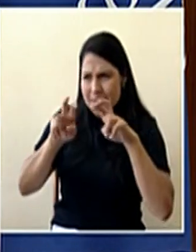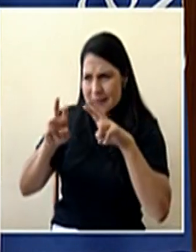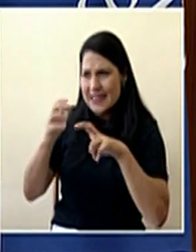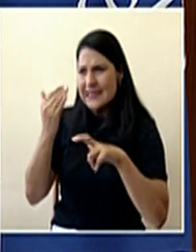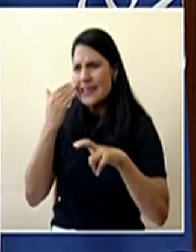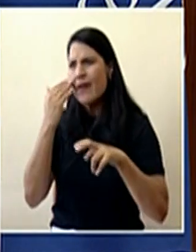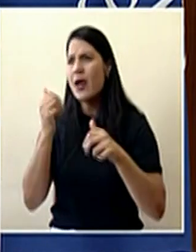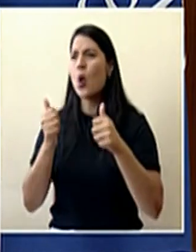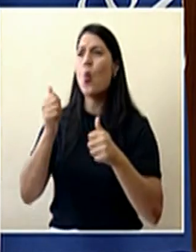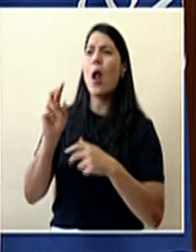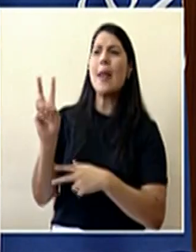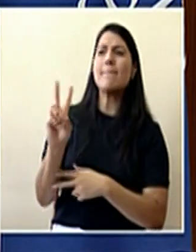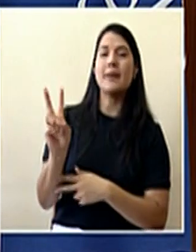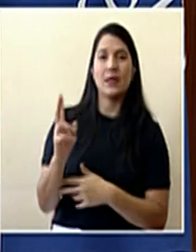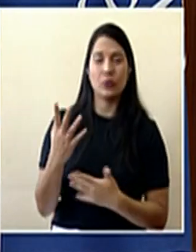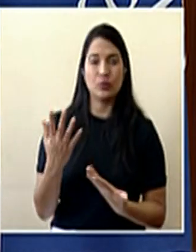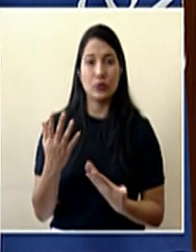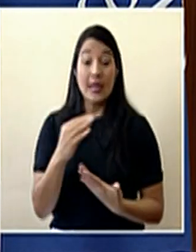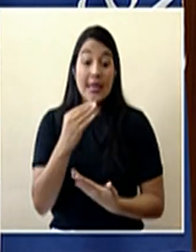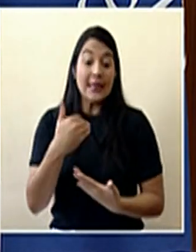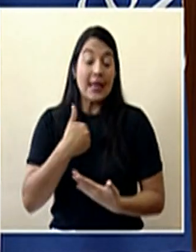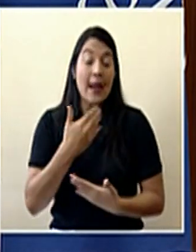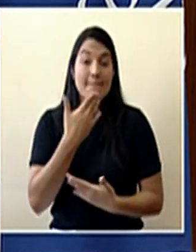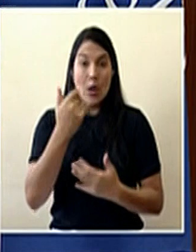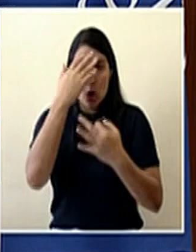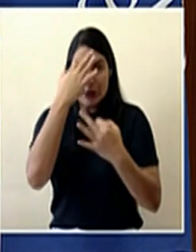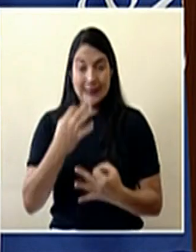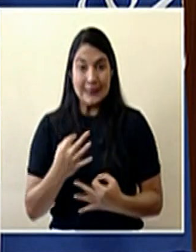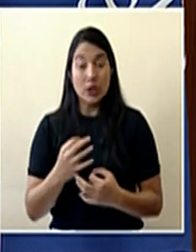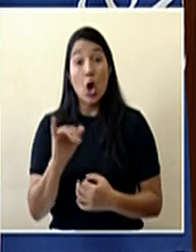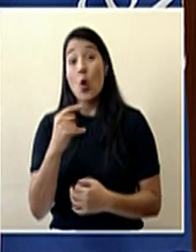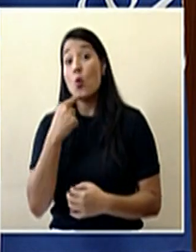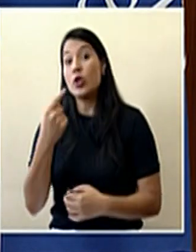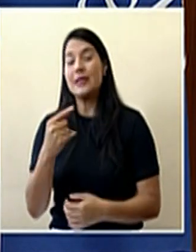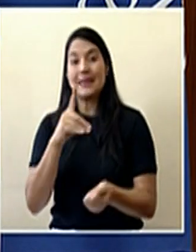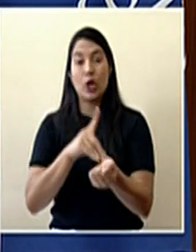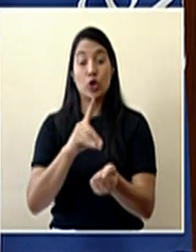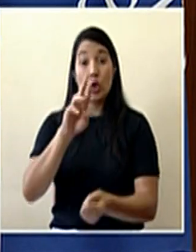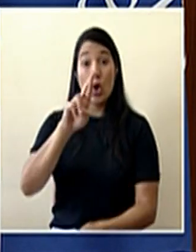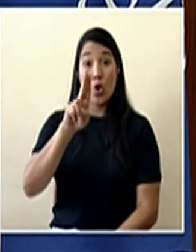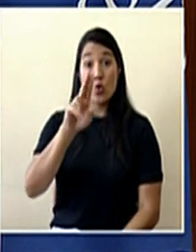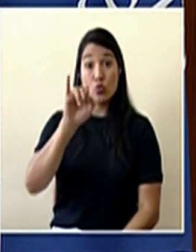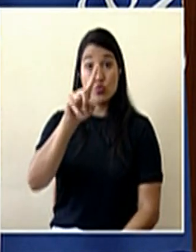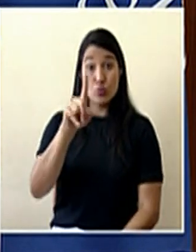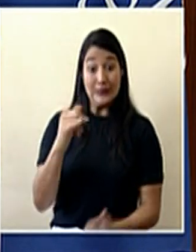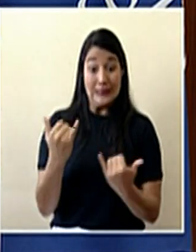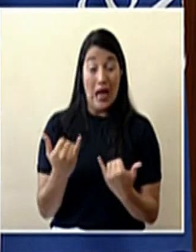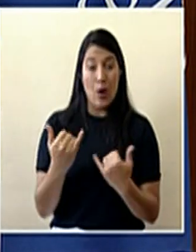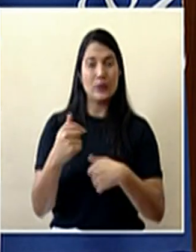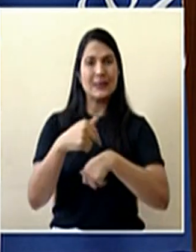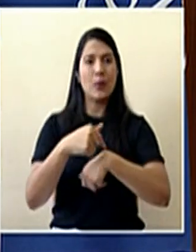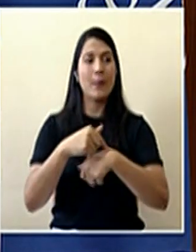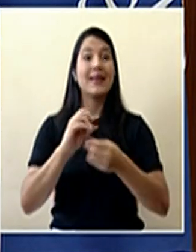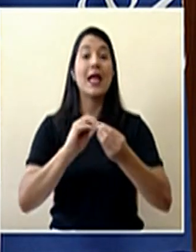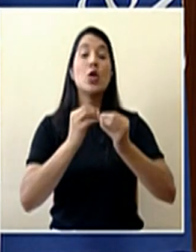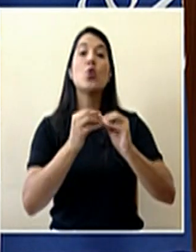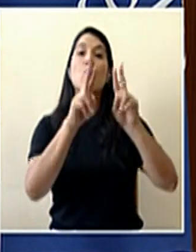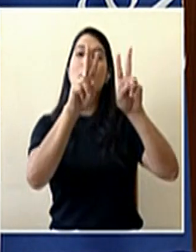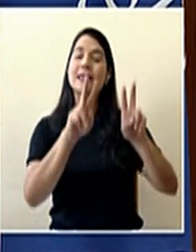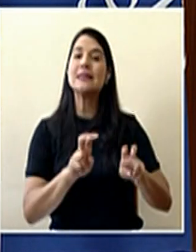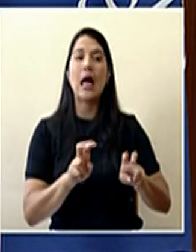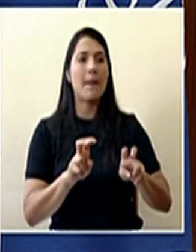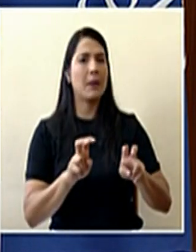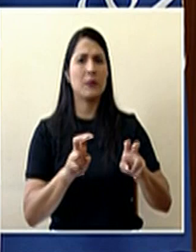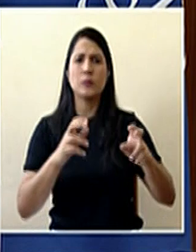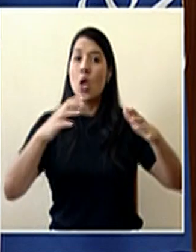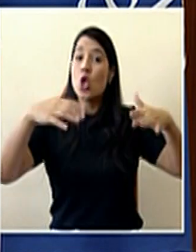diferentes partes del país y tomar las decisiones más oportunas y centradas. Como dice el doctor Ruiz, en este momento la cantidad de pruebas, que en eso no hemos tenido